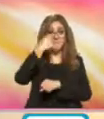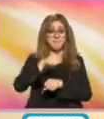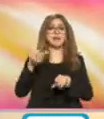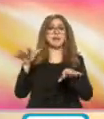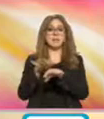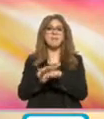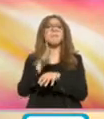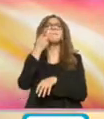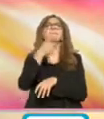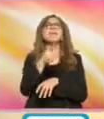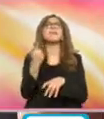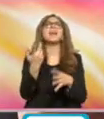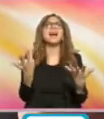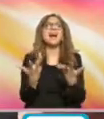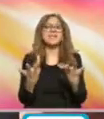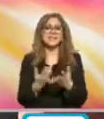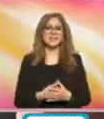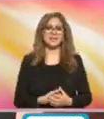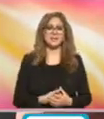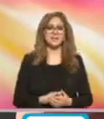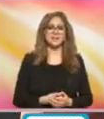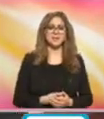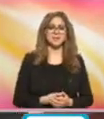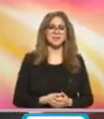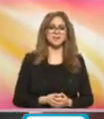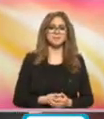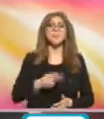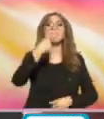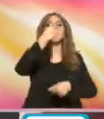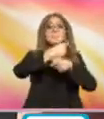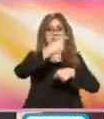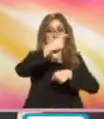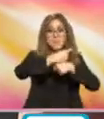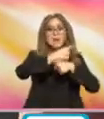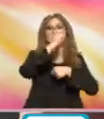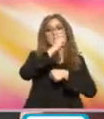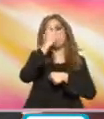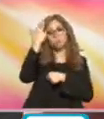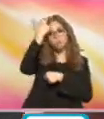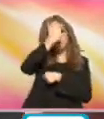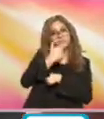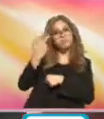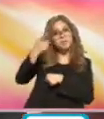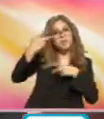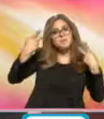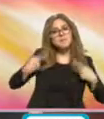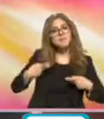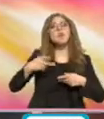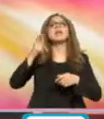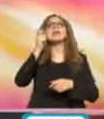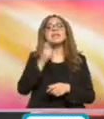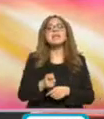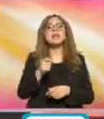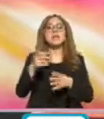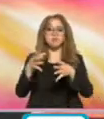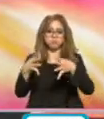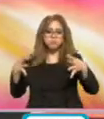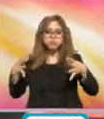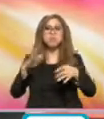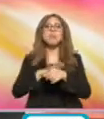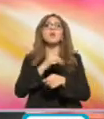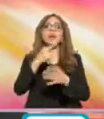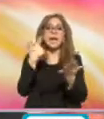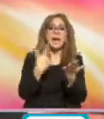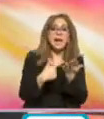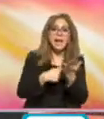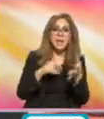consiste el procedimiento? El procedimiento inicia, primero hay que valorar al paciente para ver cuál es el exceso que tiene, si es grasa con